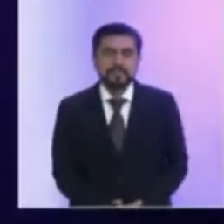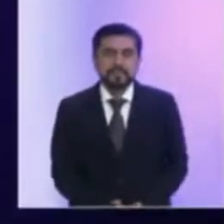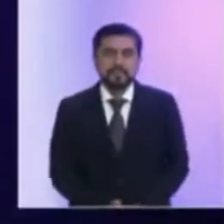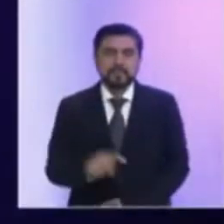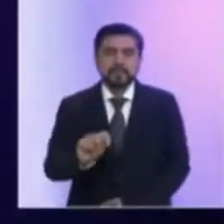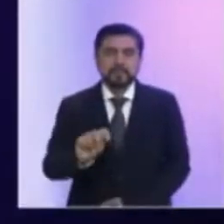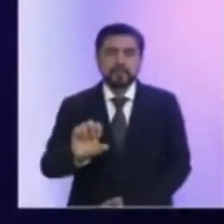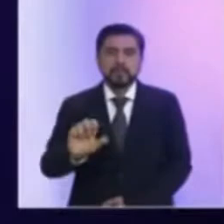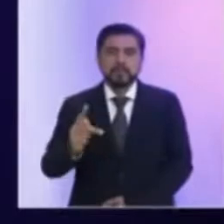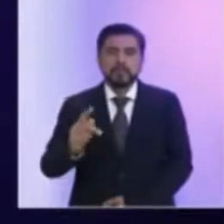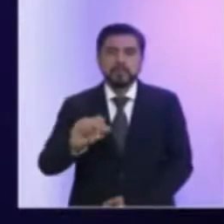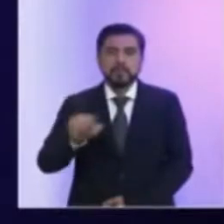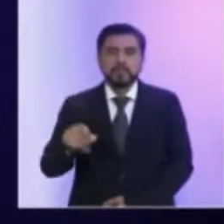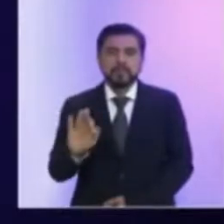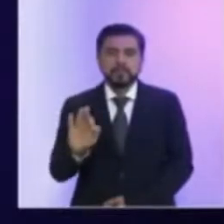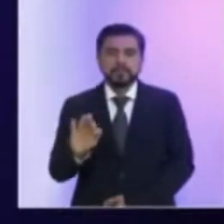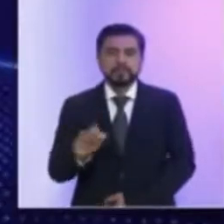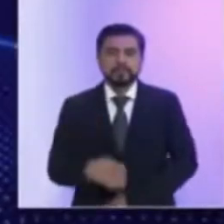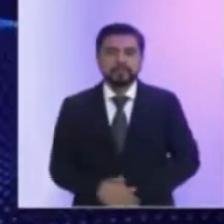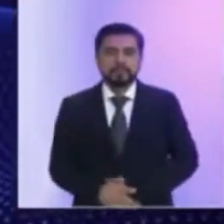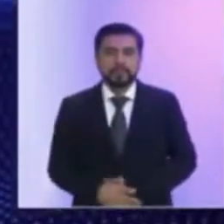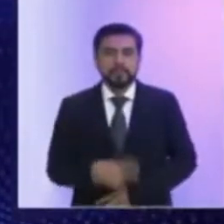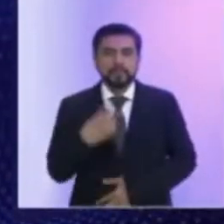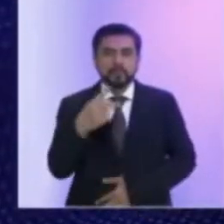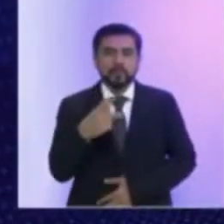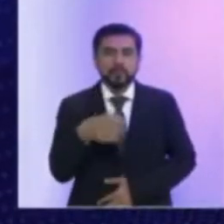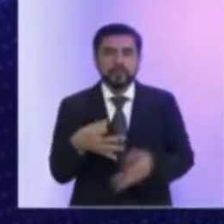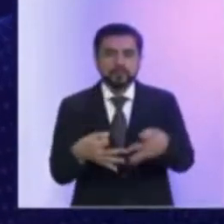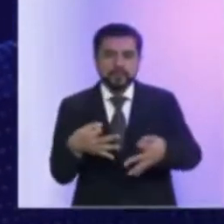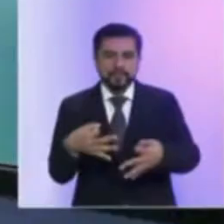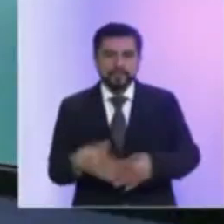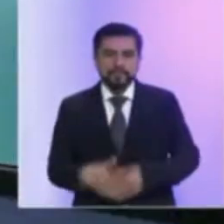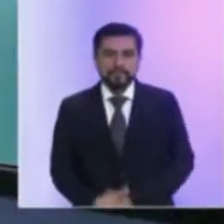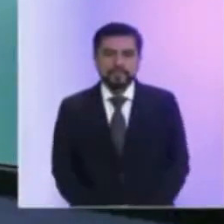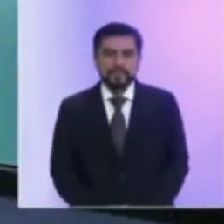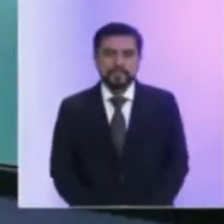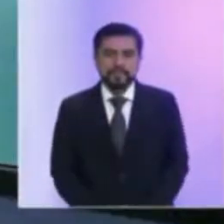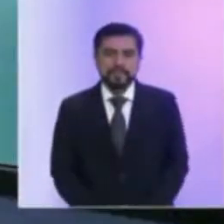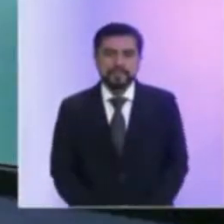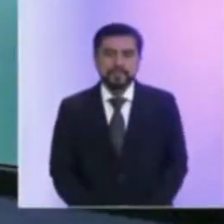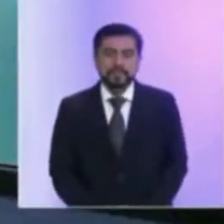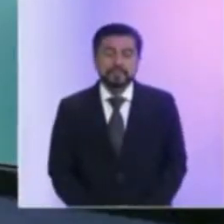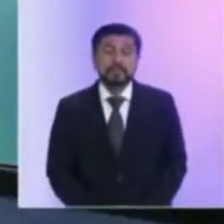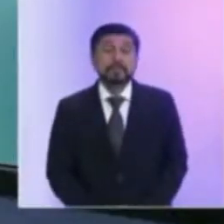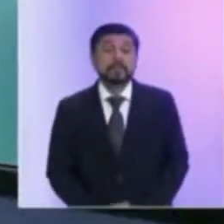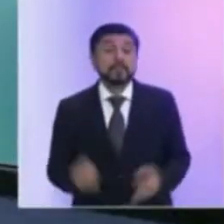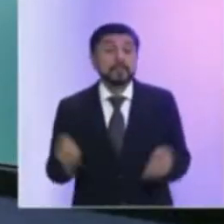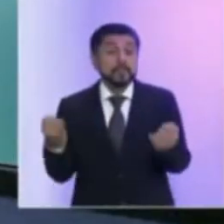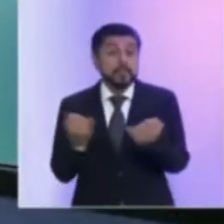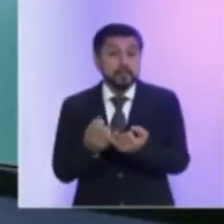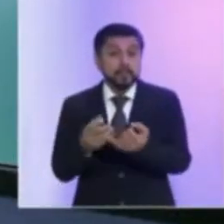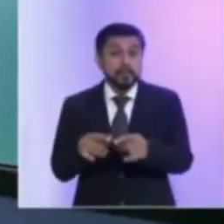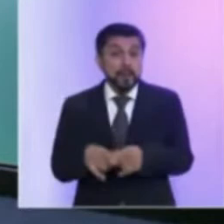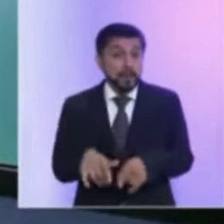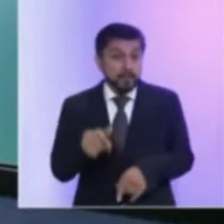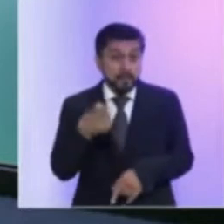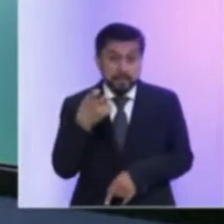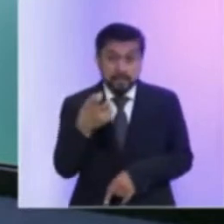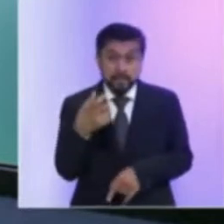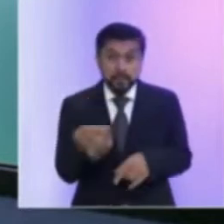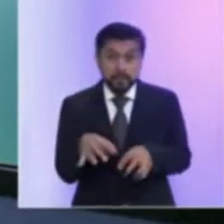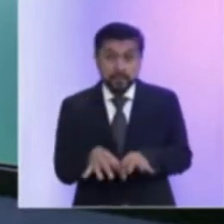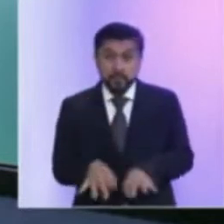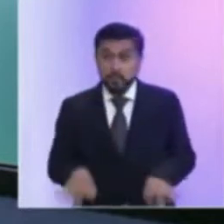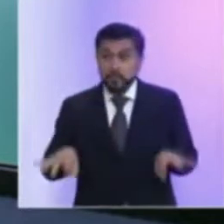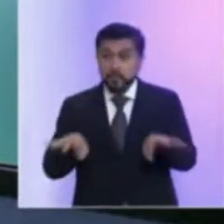Tribunal Electoral del Poder Judicial de la Federación, tu tribunal. También muy relevante, ¿no? Que sea una mujer, claro,